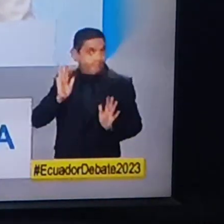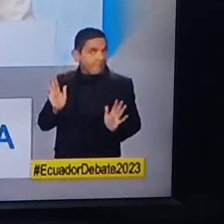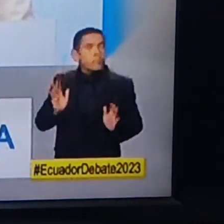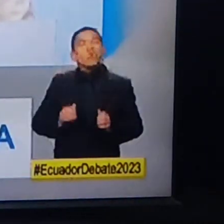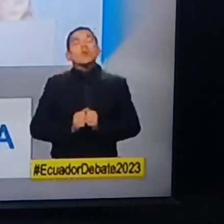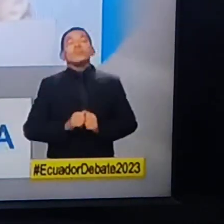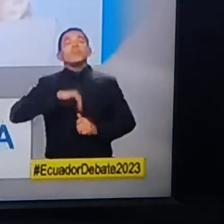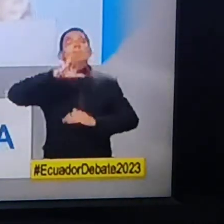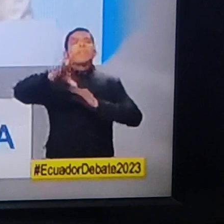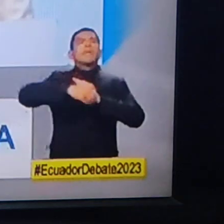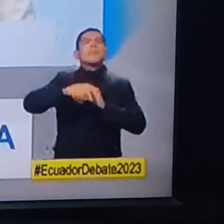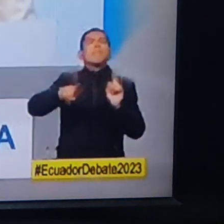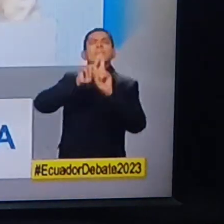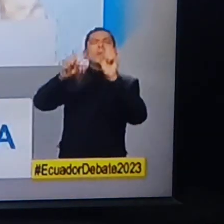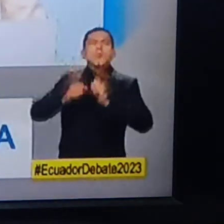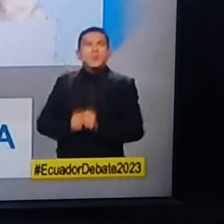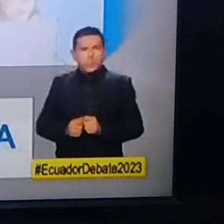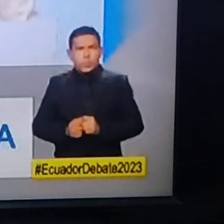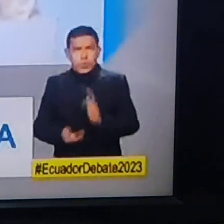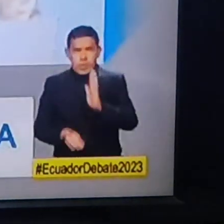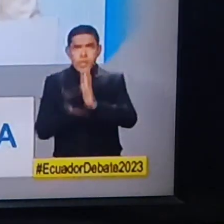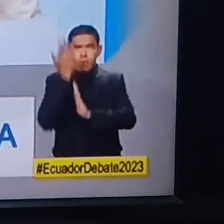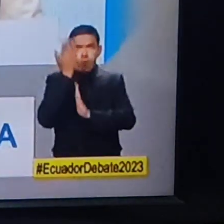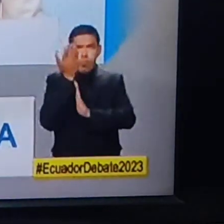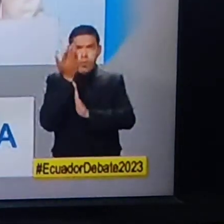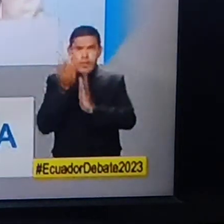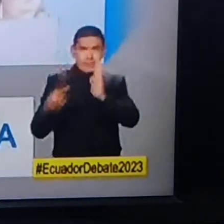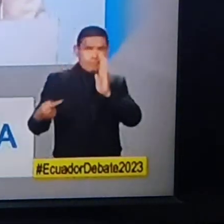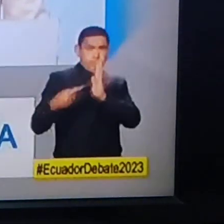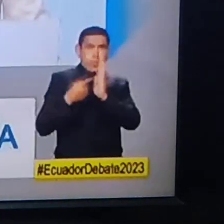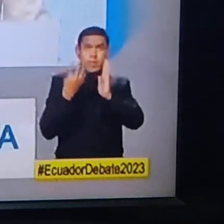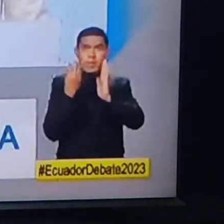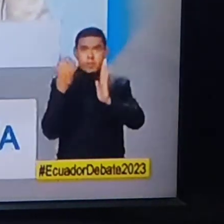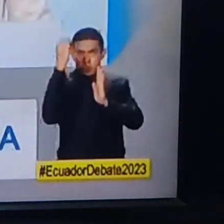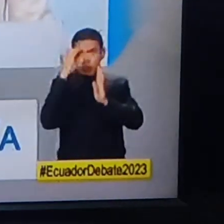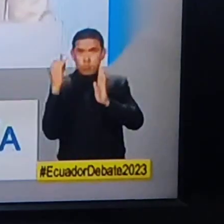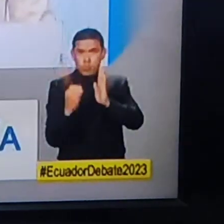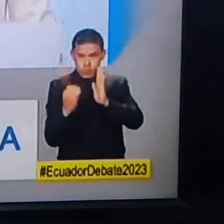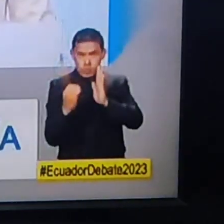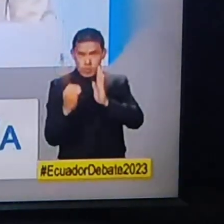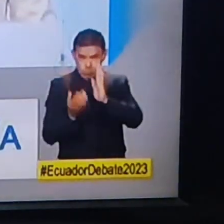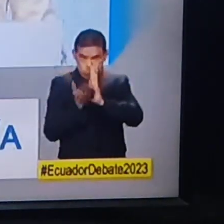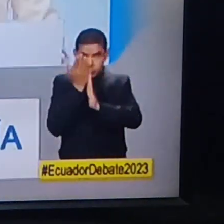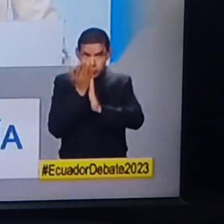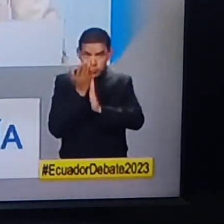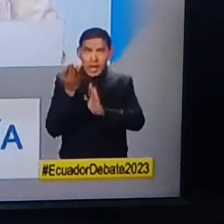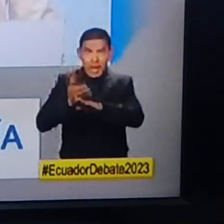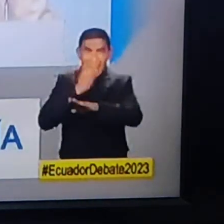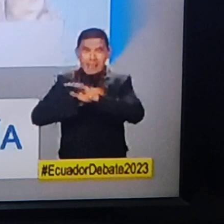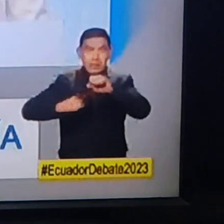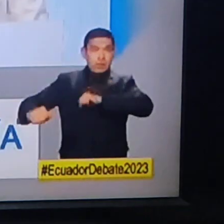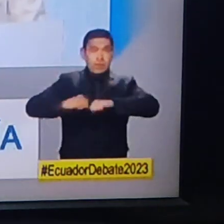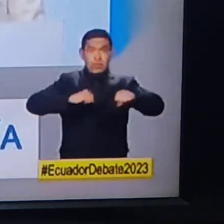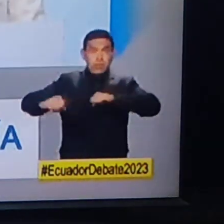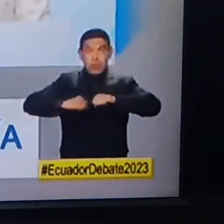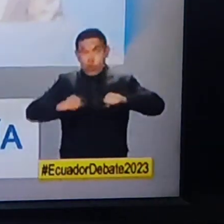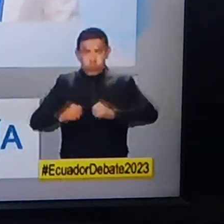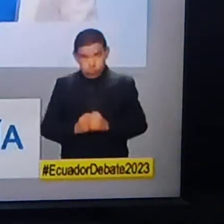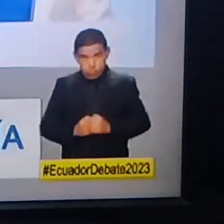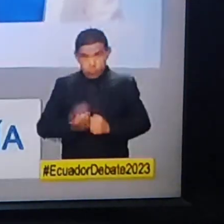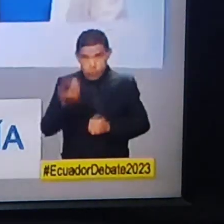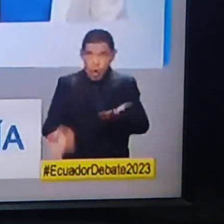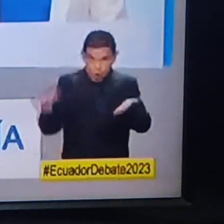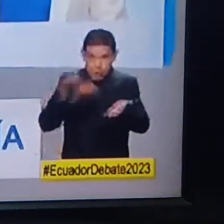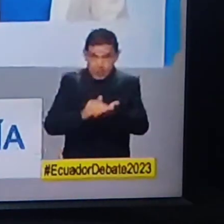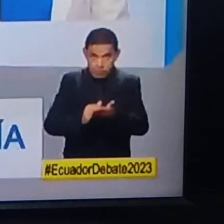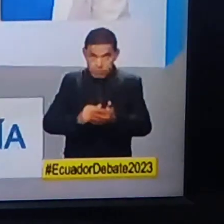pregunta complementaria, ¿van a incrementar el IVA al 14% como lo hicieron en el terremoto? ¿Lo hicieron antes? ¿Lo volverán a